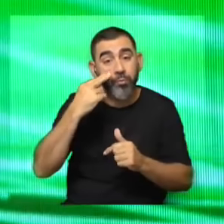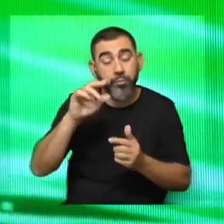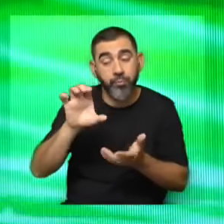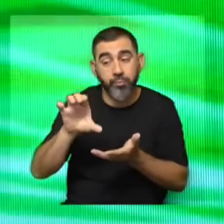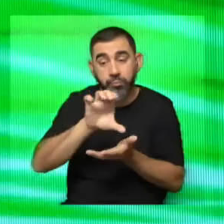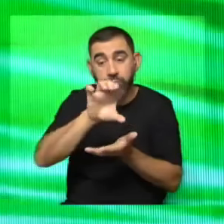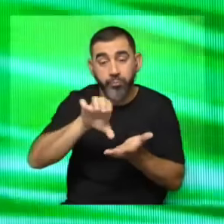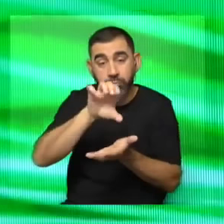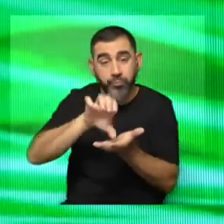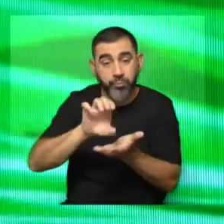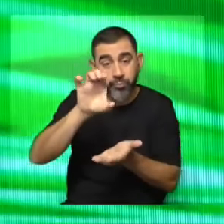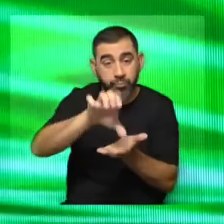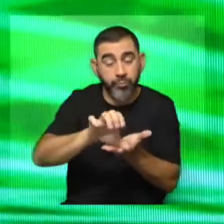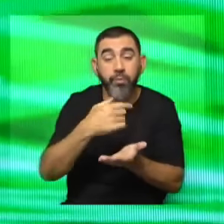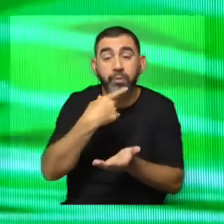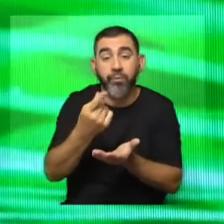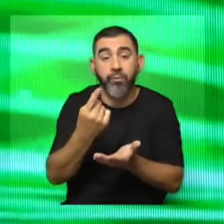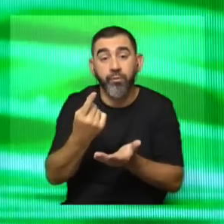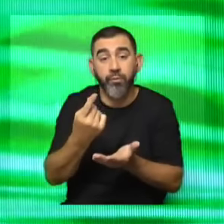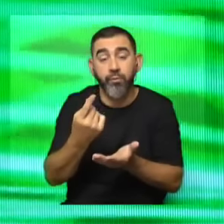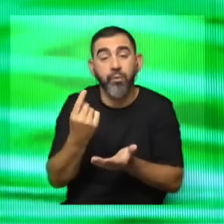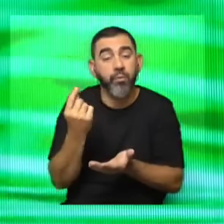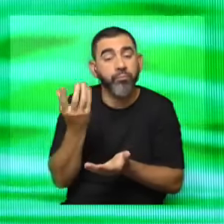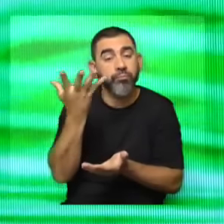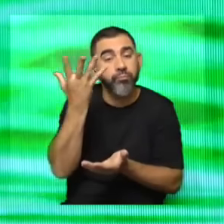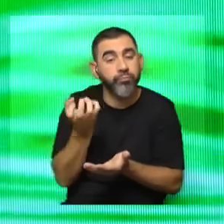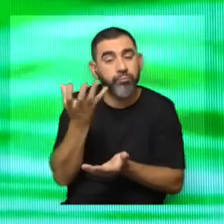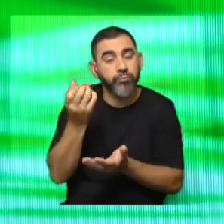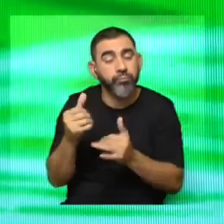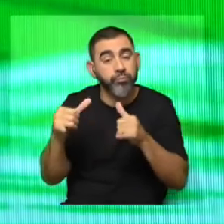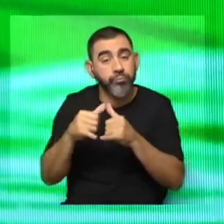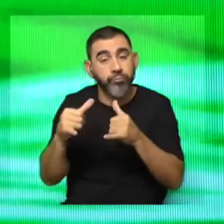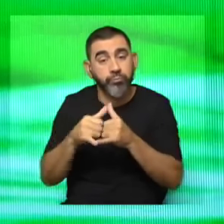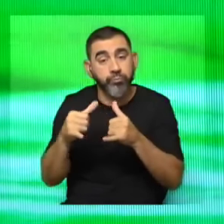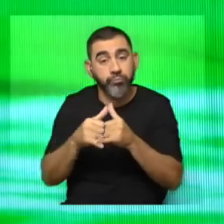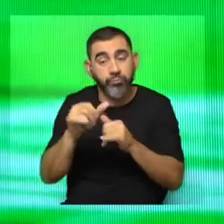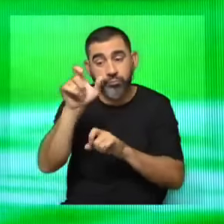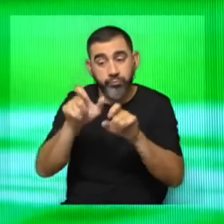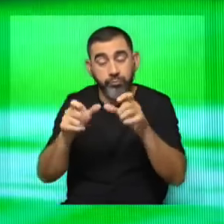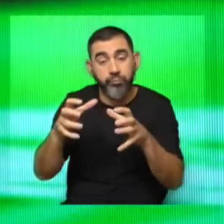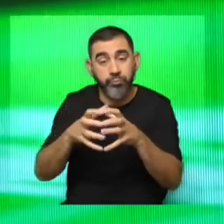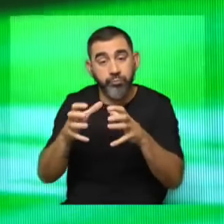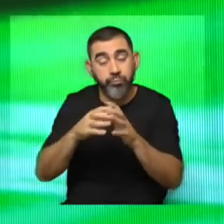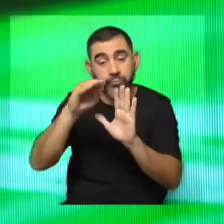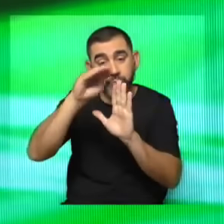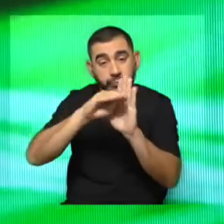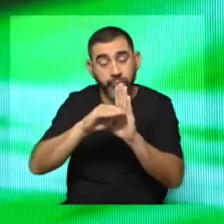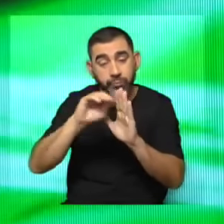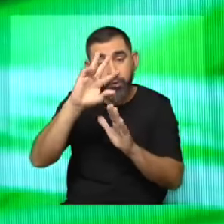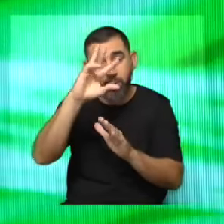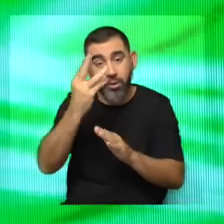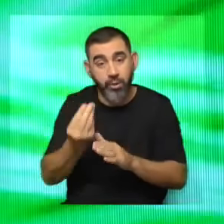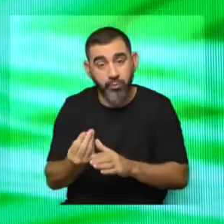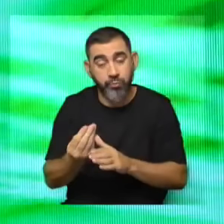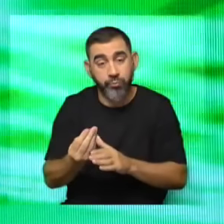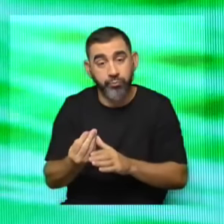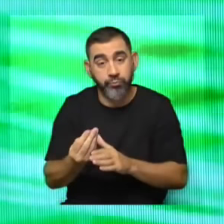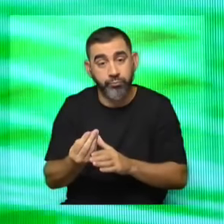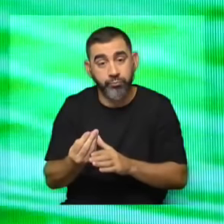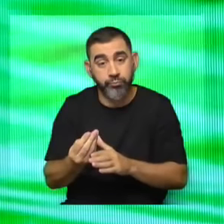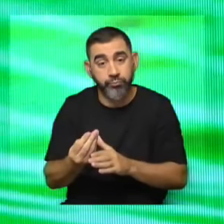porque la empresa sostiene que las que un audio que el doctor envió a los propios integrantes de su agrupación Dentro de casmu este